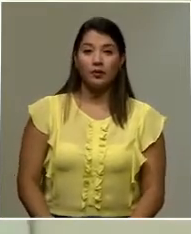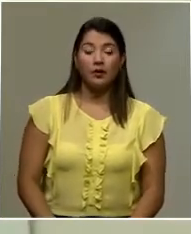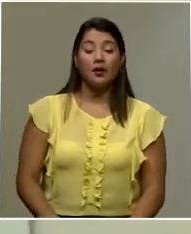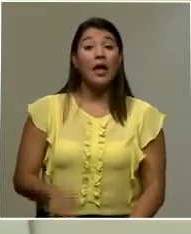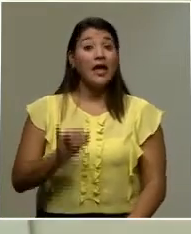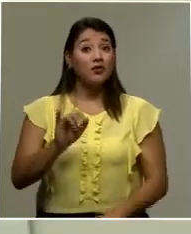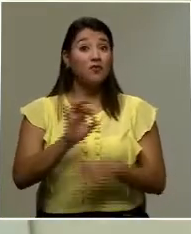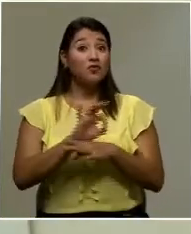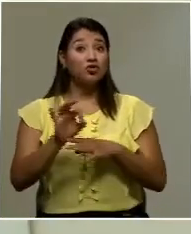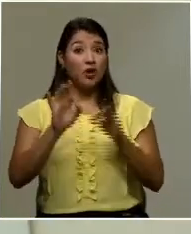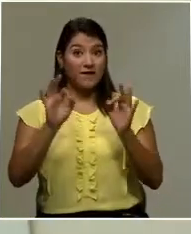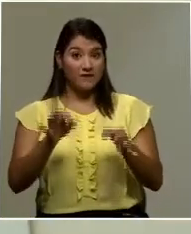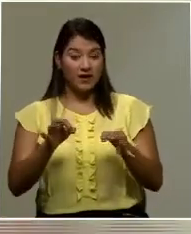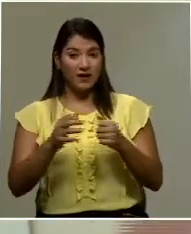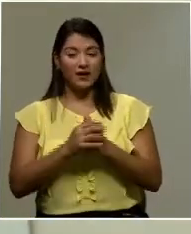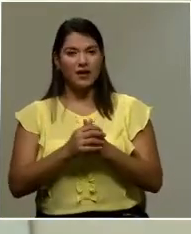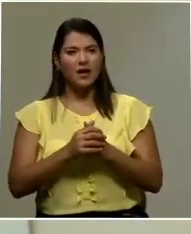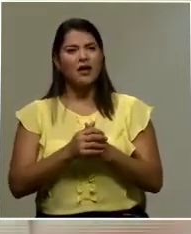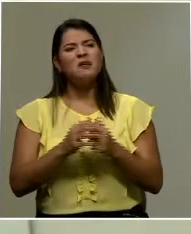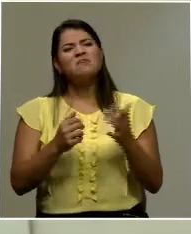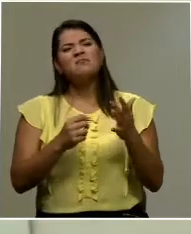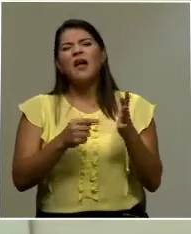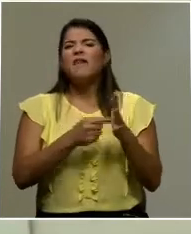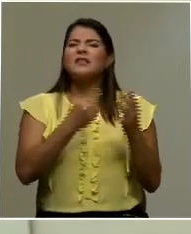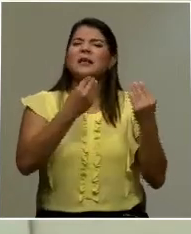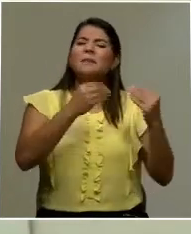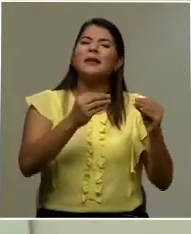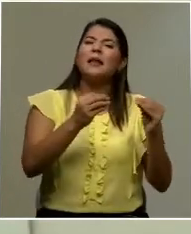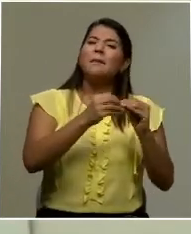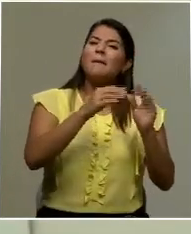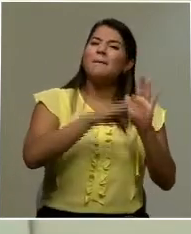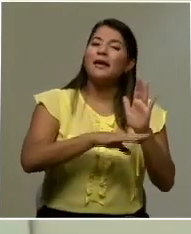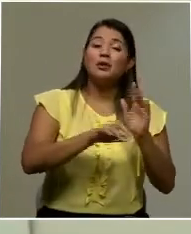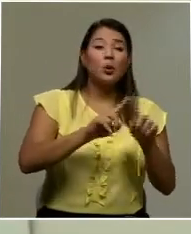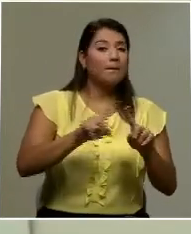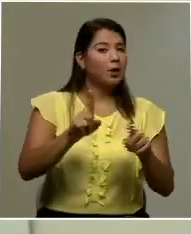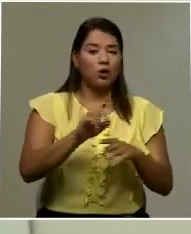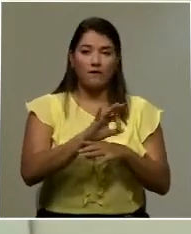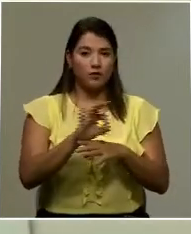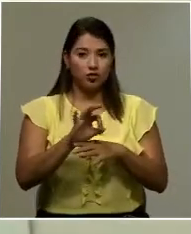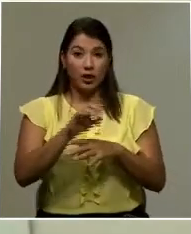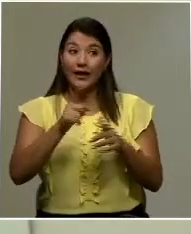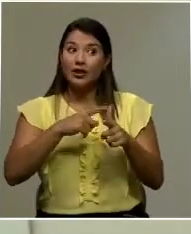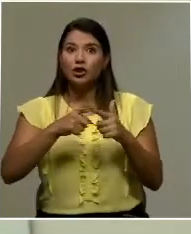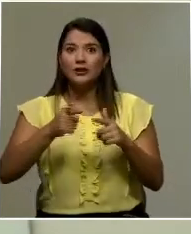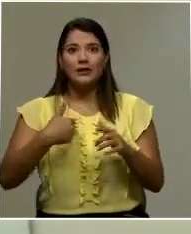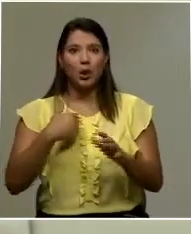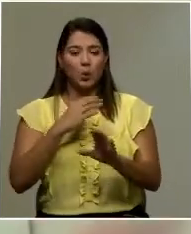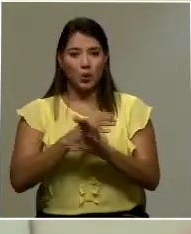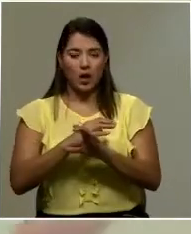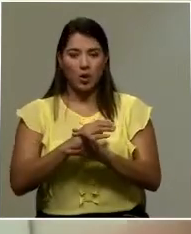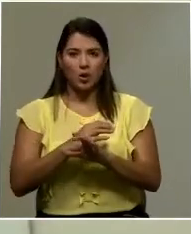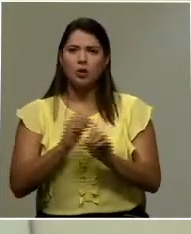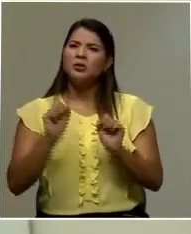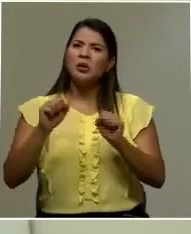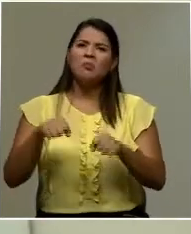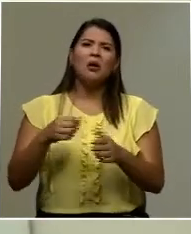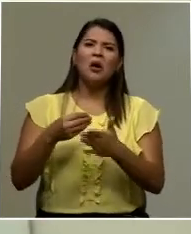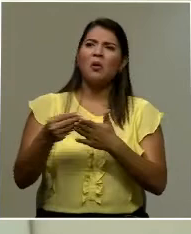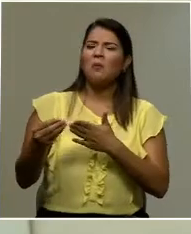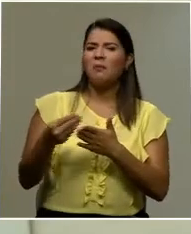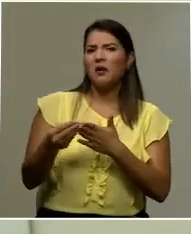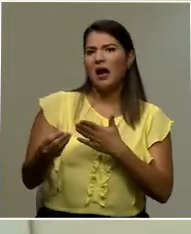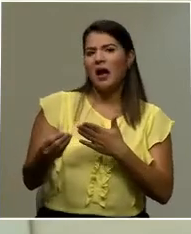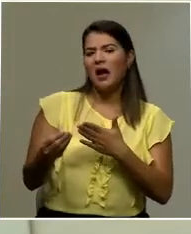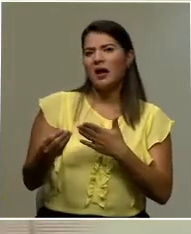bien. Lamentablemente se venden otros que valen más baratos, pero que no funcionan. Entonces hay que fijarse en eso, ¿no? Y se pueden encontrar, pues a lo mejor,